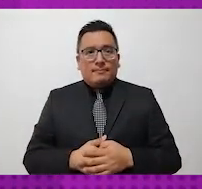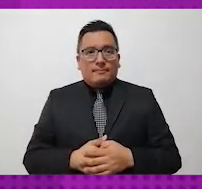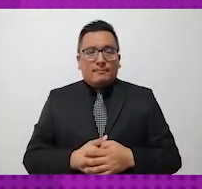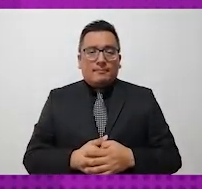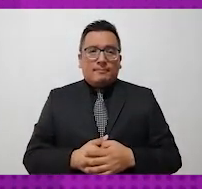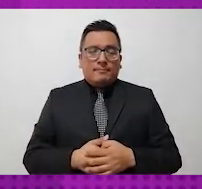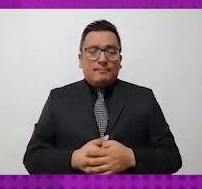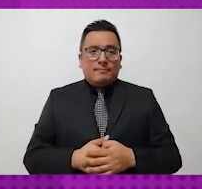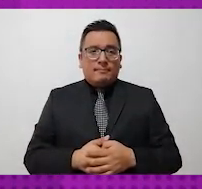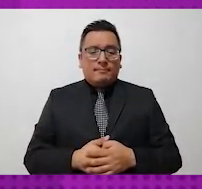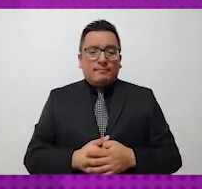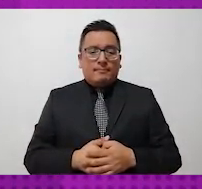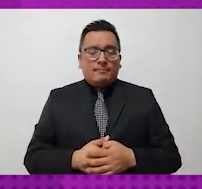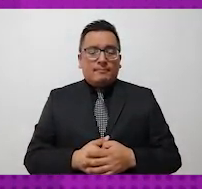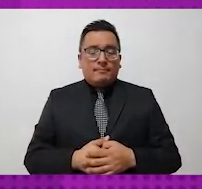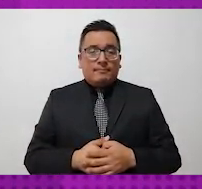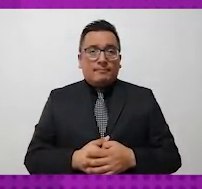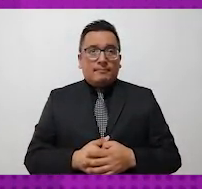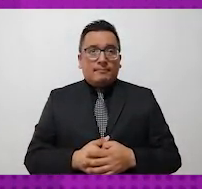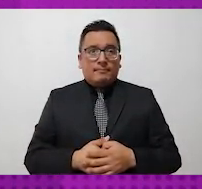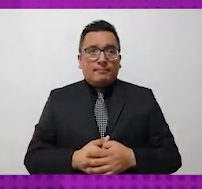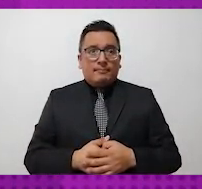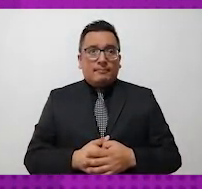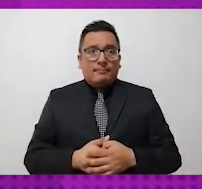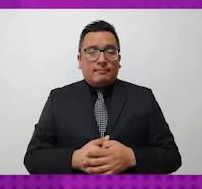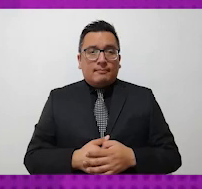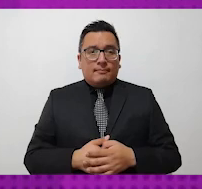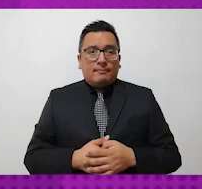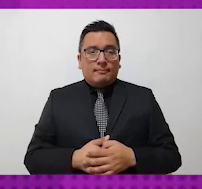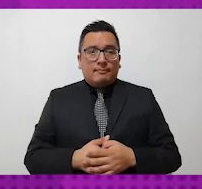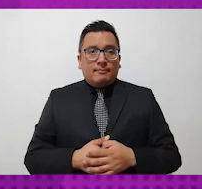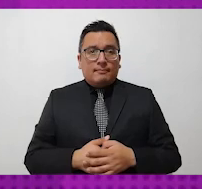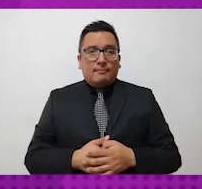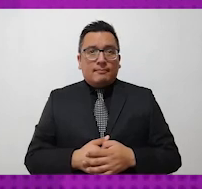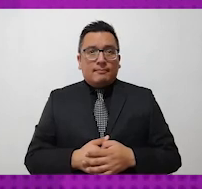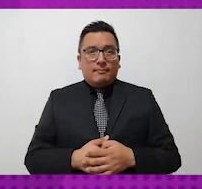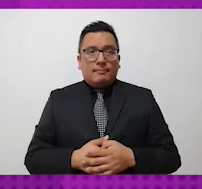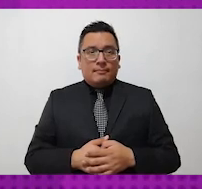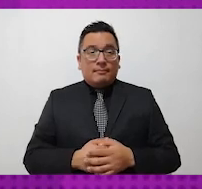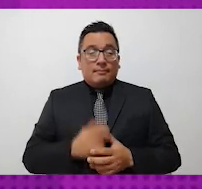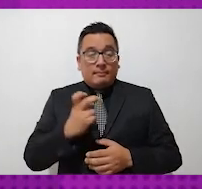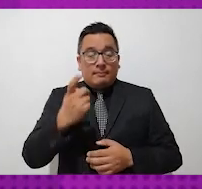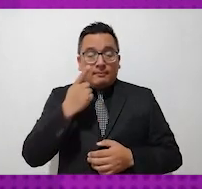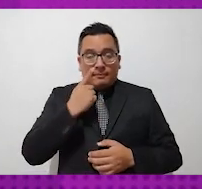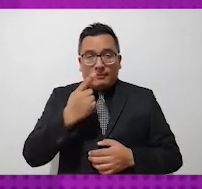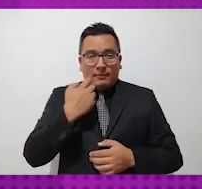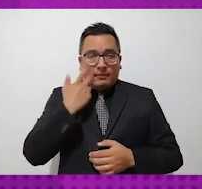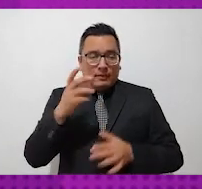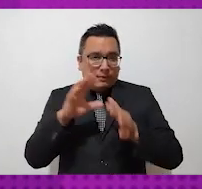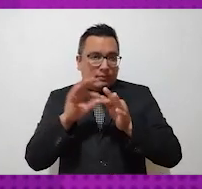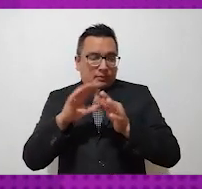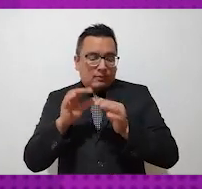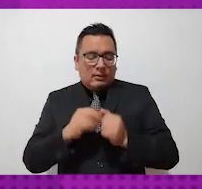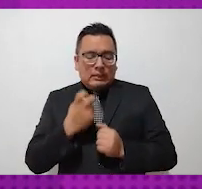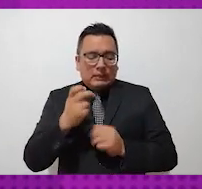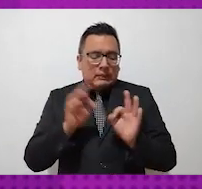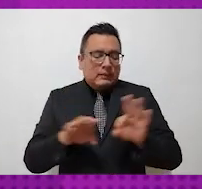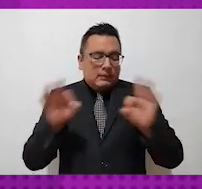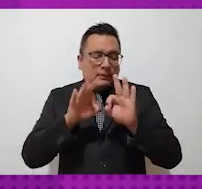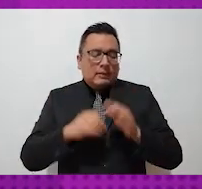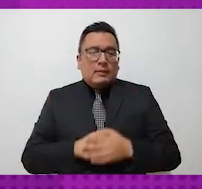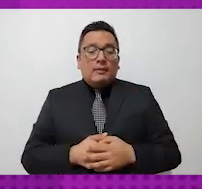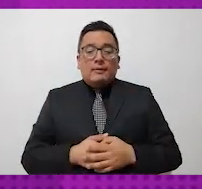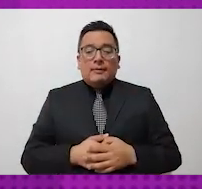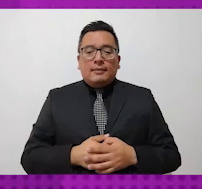anual de trabajo. Y me gustaría hacer un comentario Claro. que es muy importante